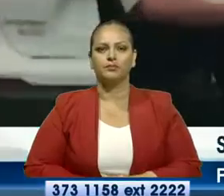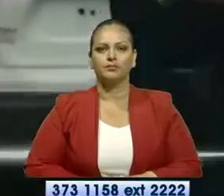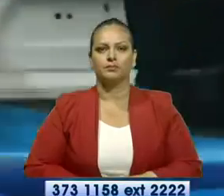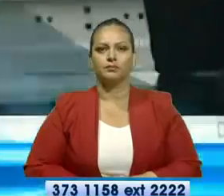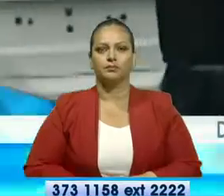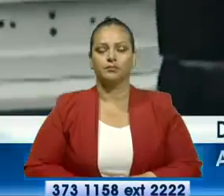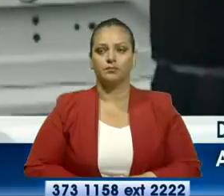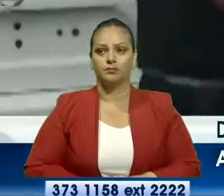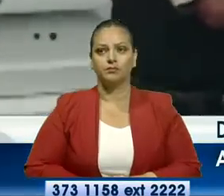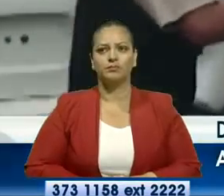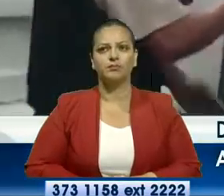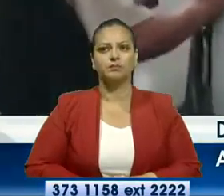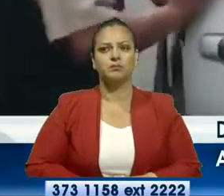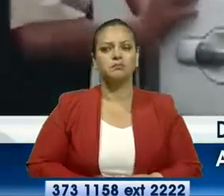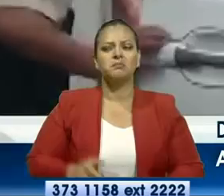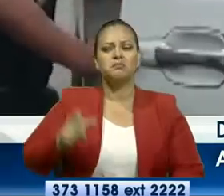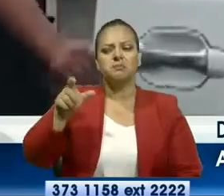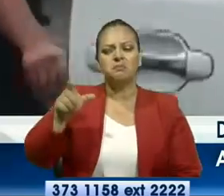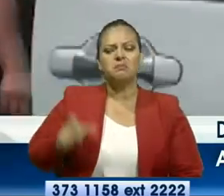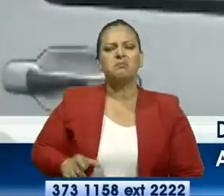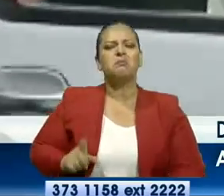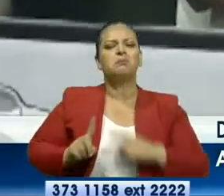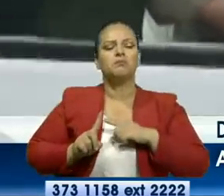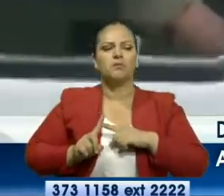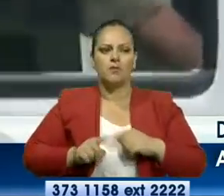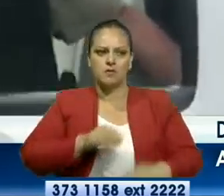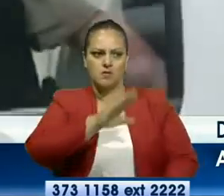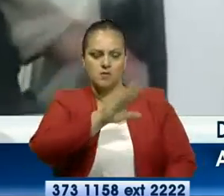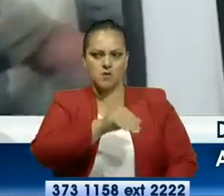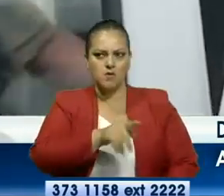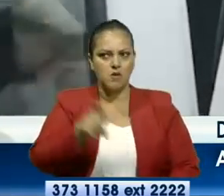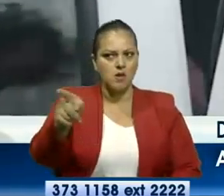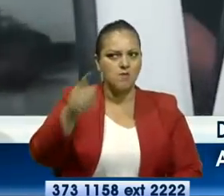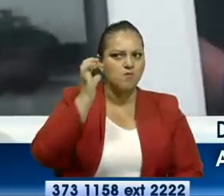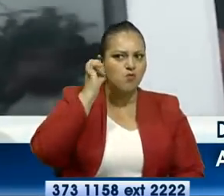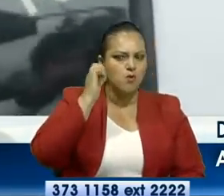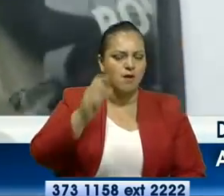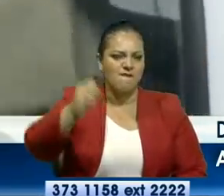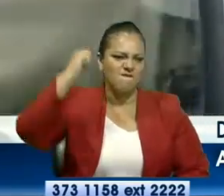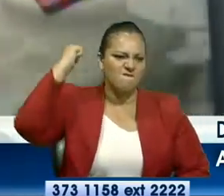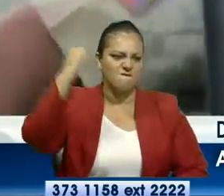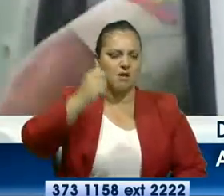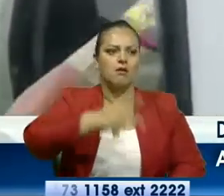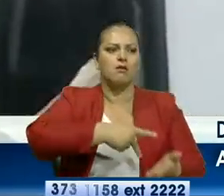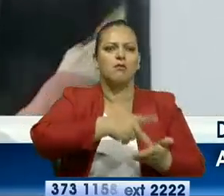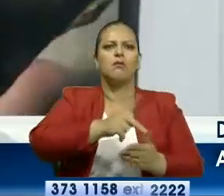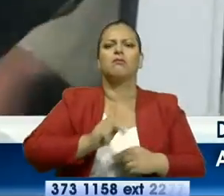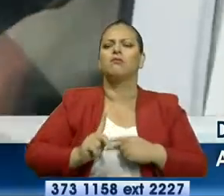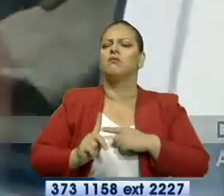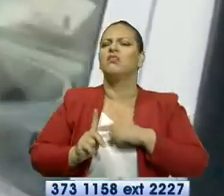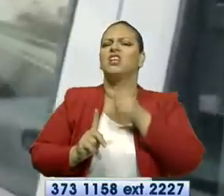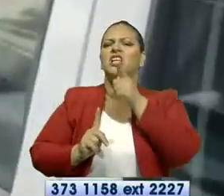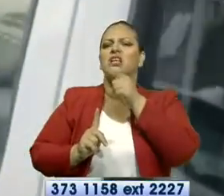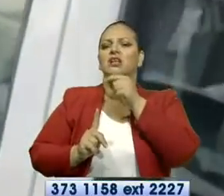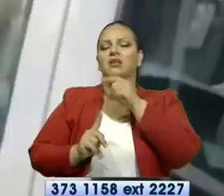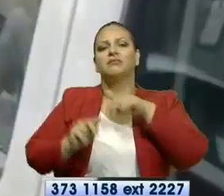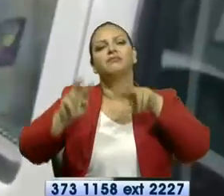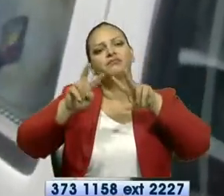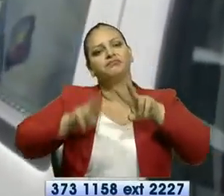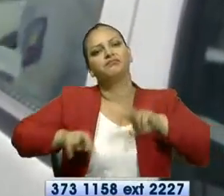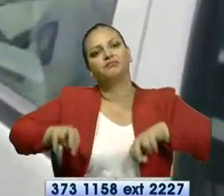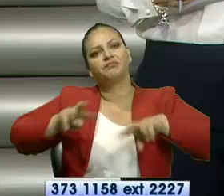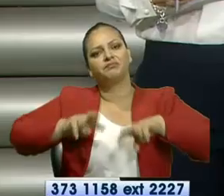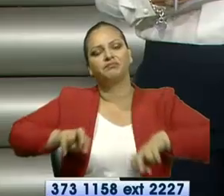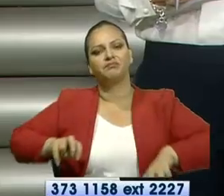de sicariato, esperan dar con el paradero del autor intelectual del hecho de sangre. En Chimborazo informó Darwin